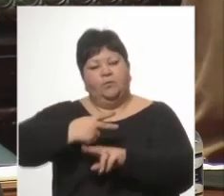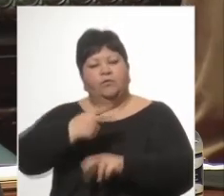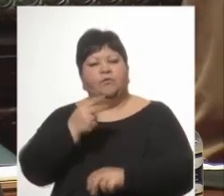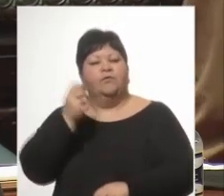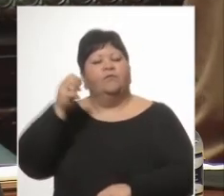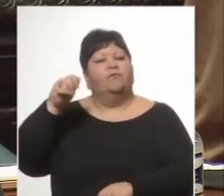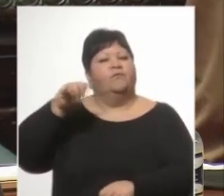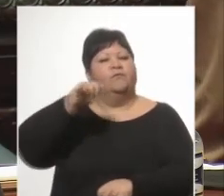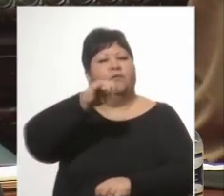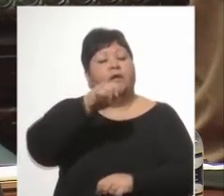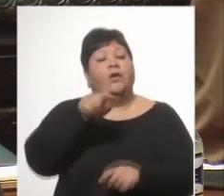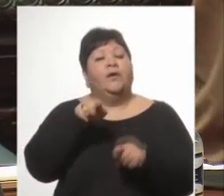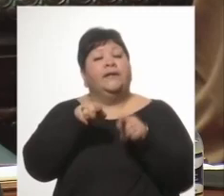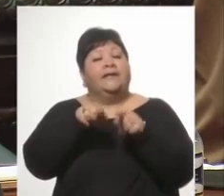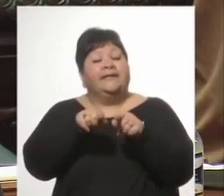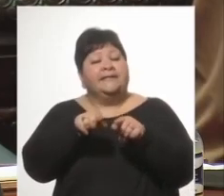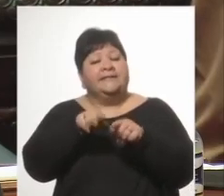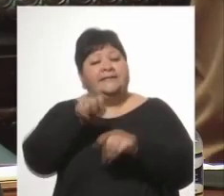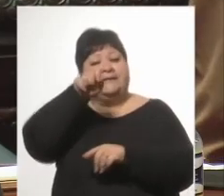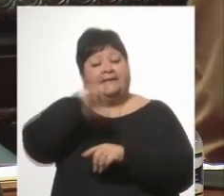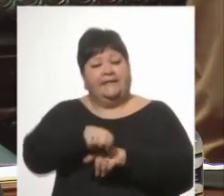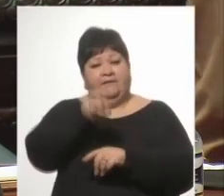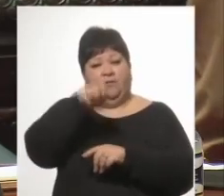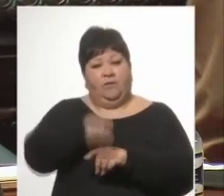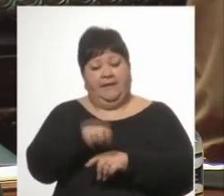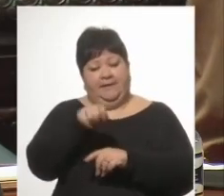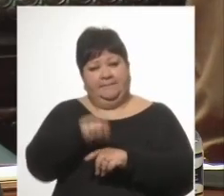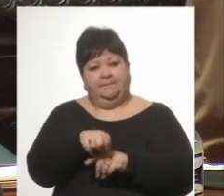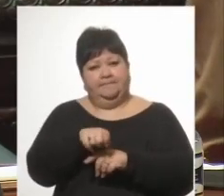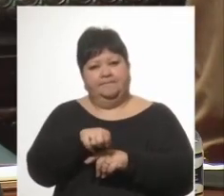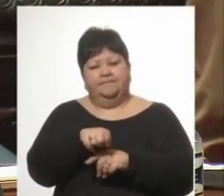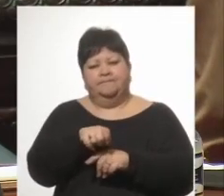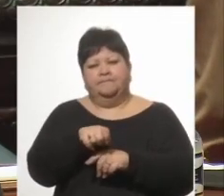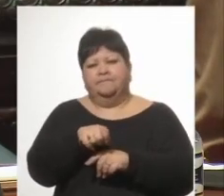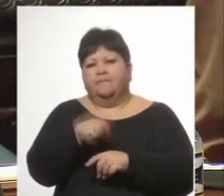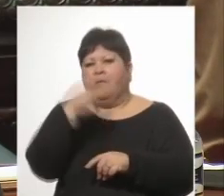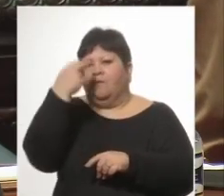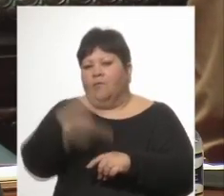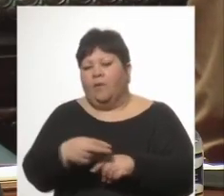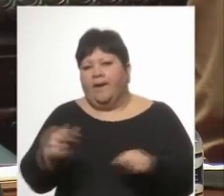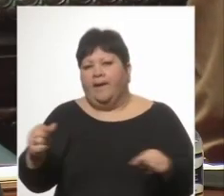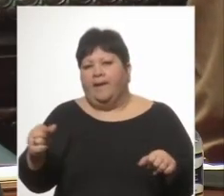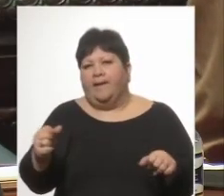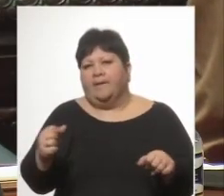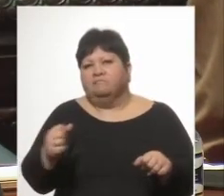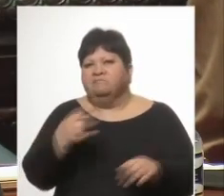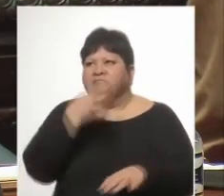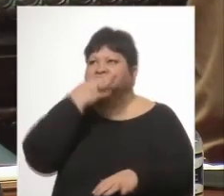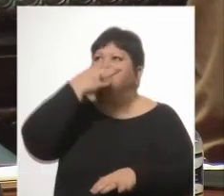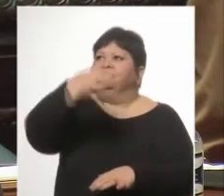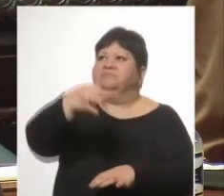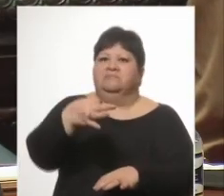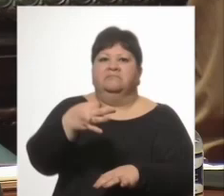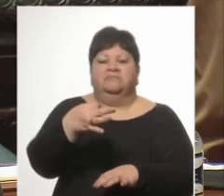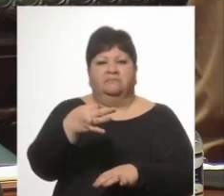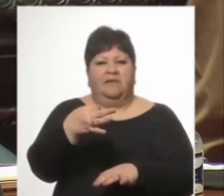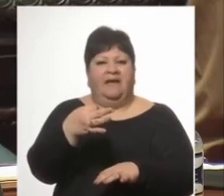Ese tribunal no llegó nunca a fallar, ya que se